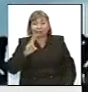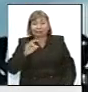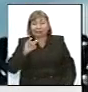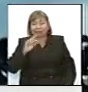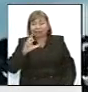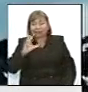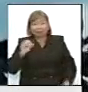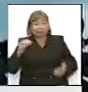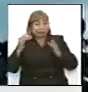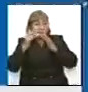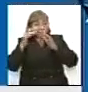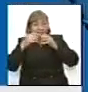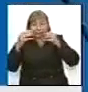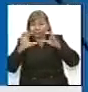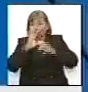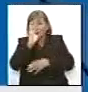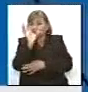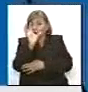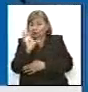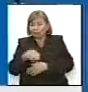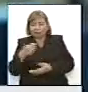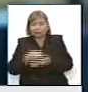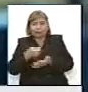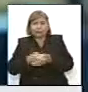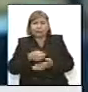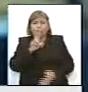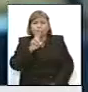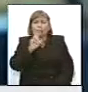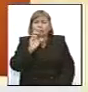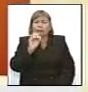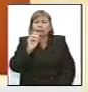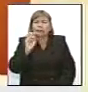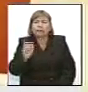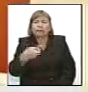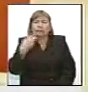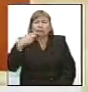reducir la brecha digital se requiere una inversión de 20 mil millones de dólares en infraestructura.